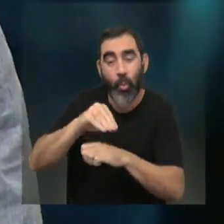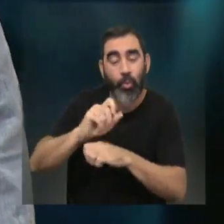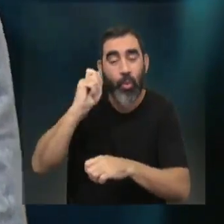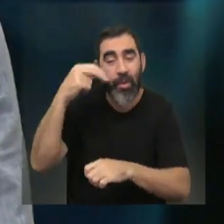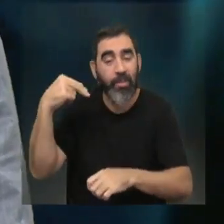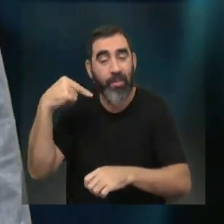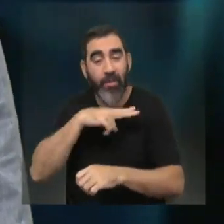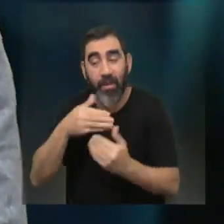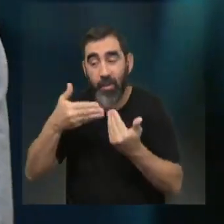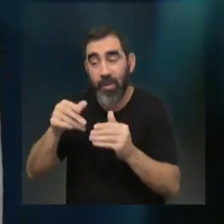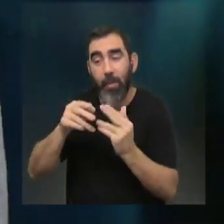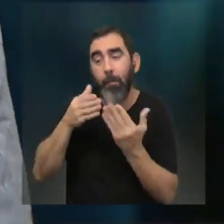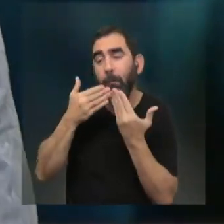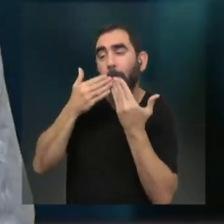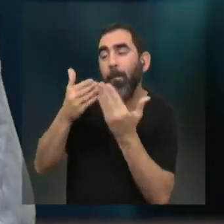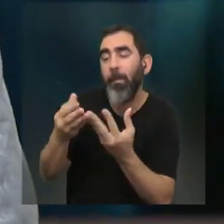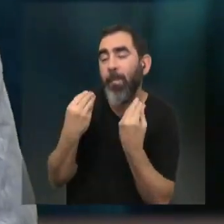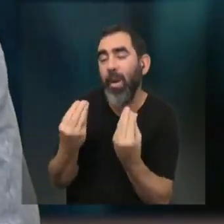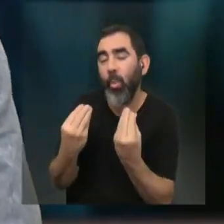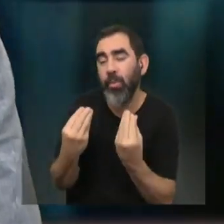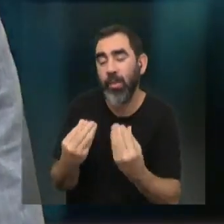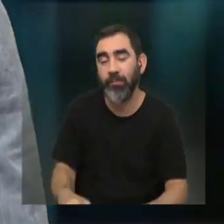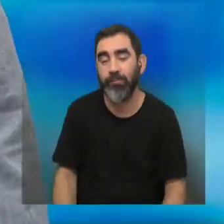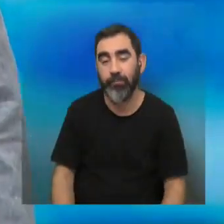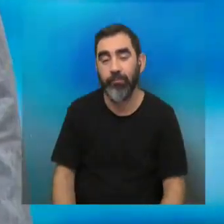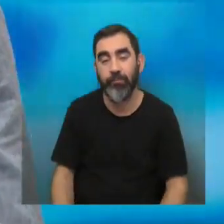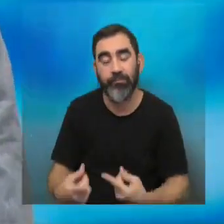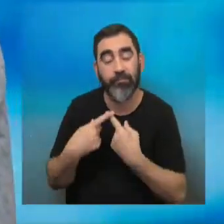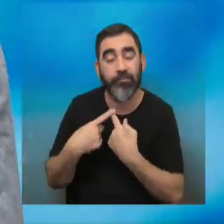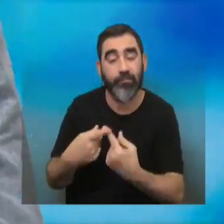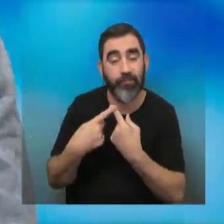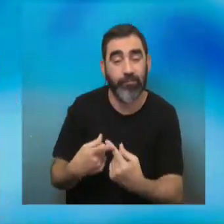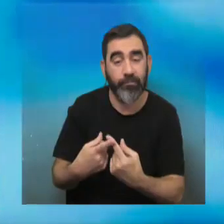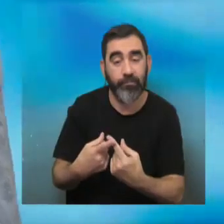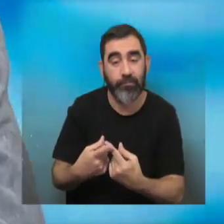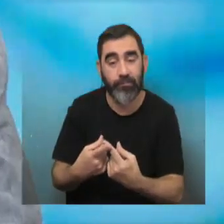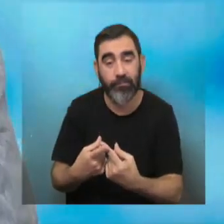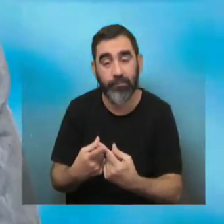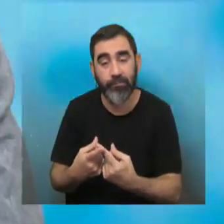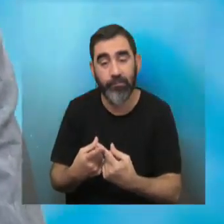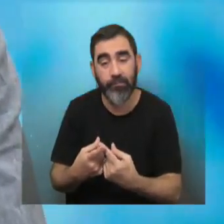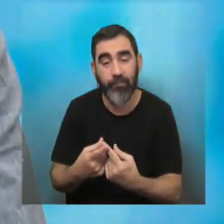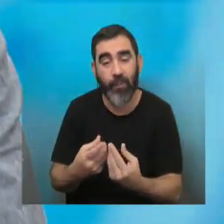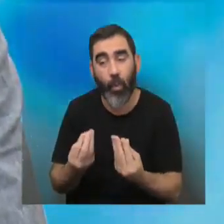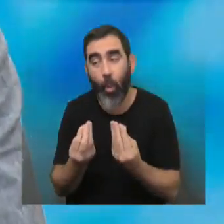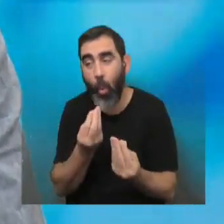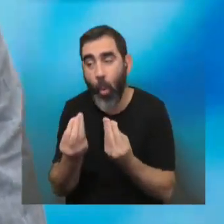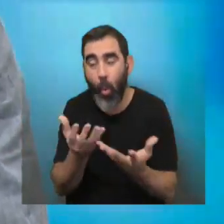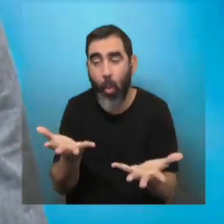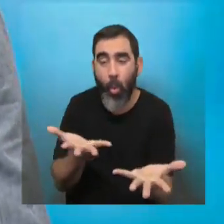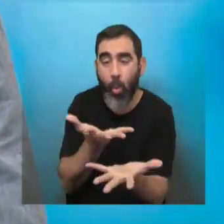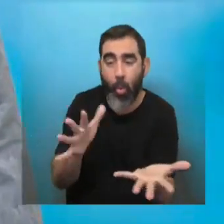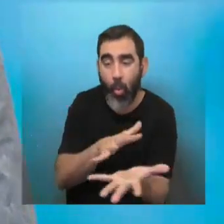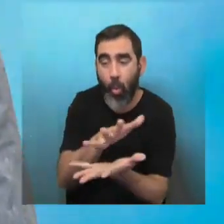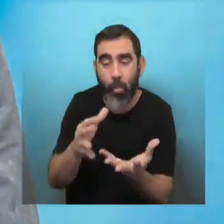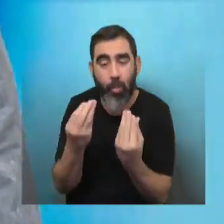arrancan justamente con esta pregunta y la discusión es tratar de ubicarnos en un